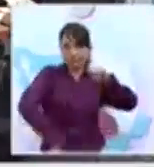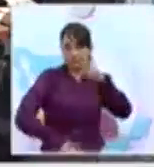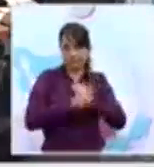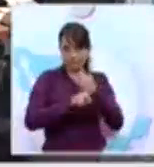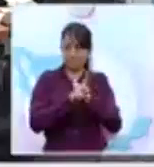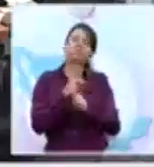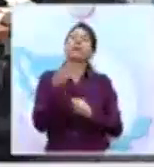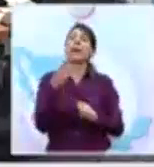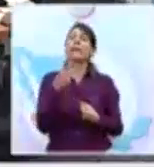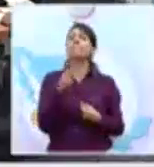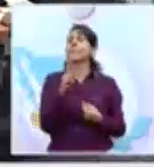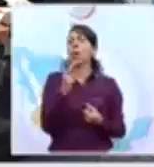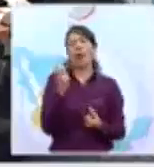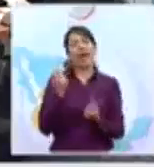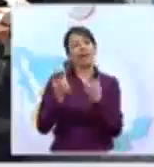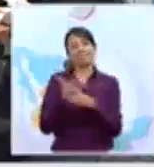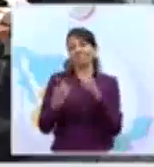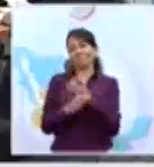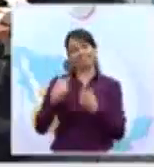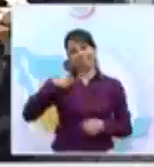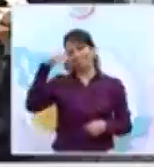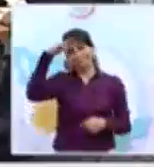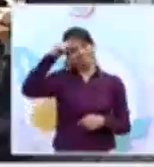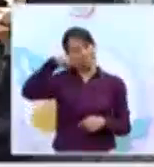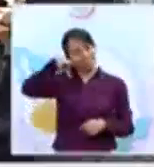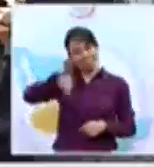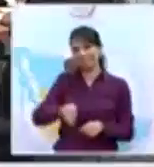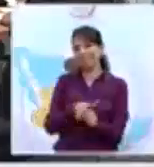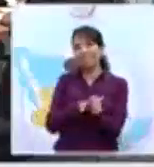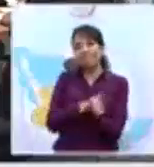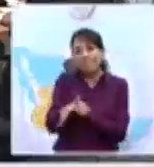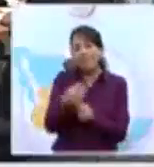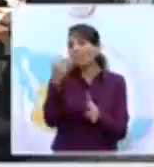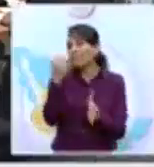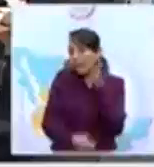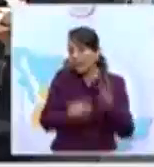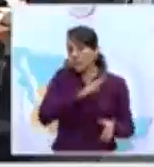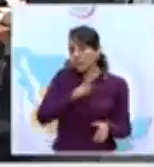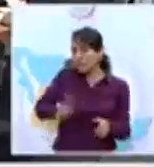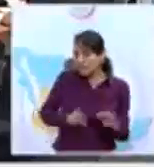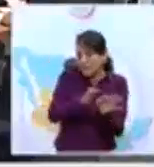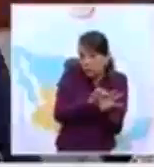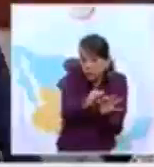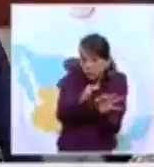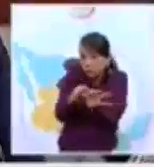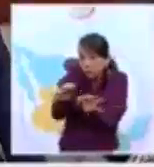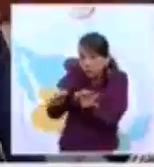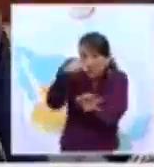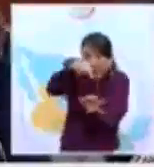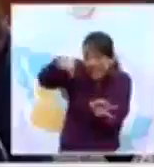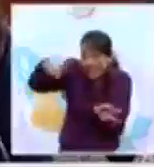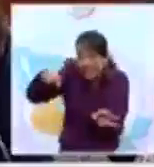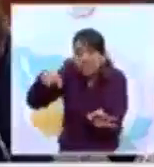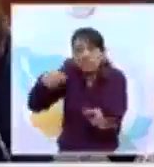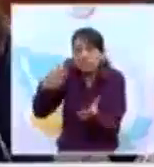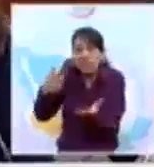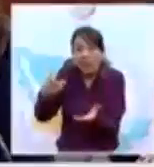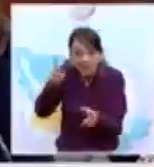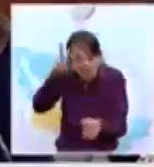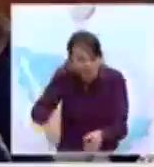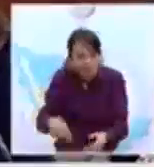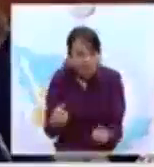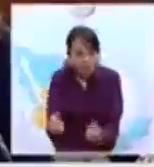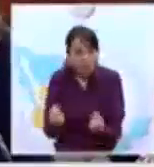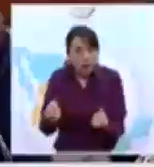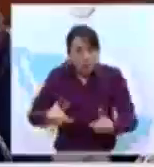finalmente no se hayan tocado los municipios en donde realmente había hambre en este país, sino se tocaron otros municipios en